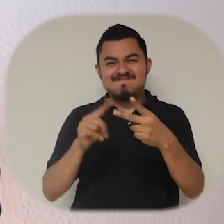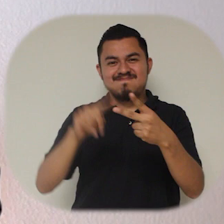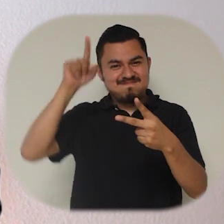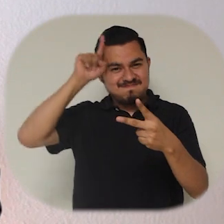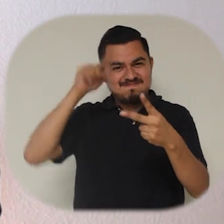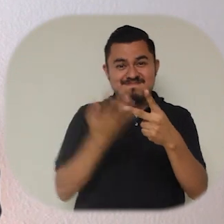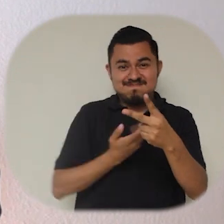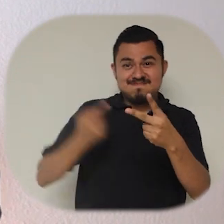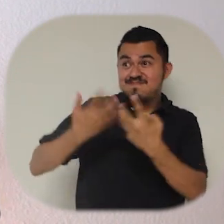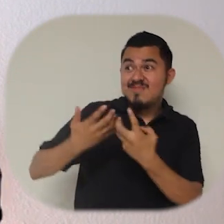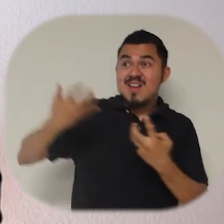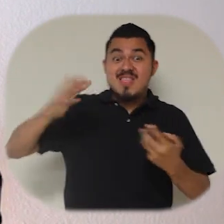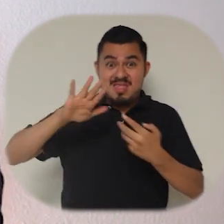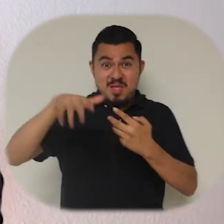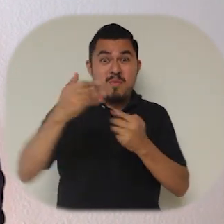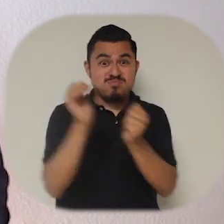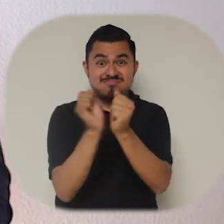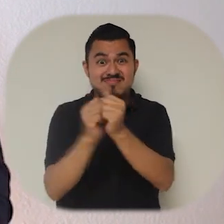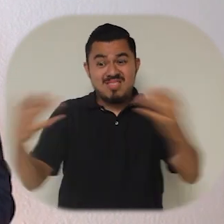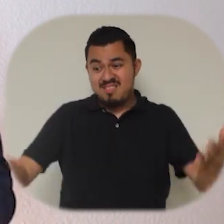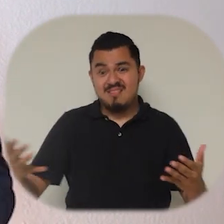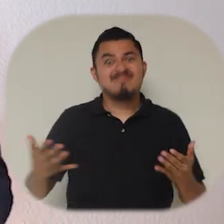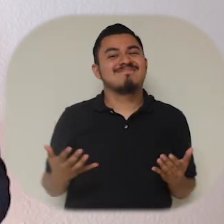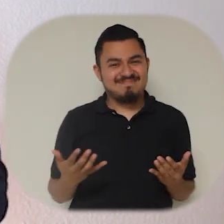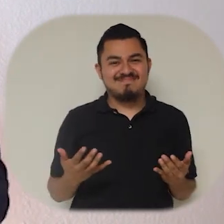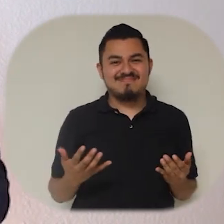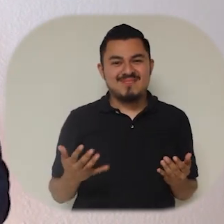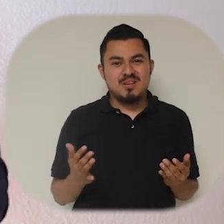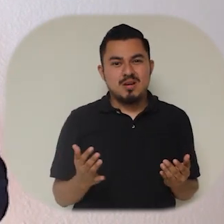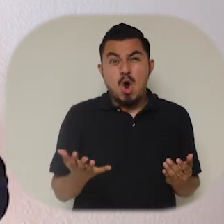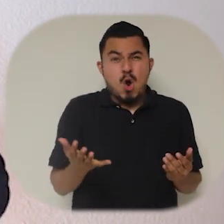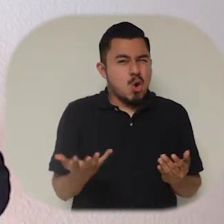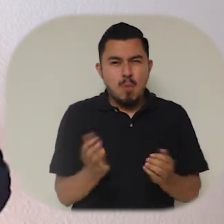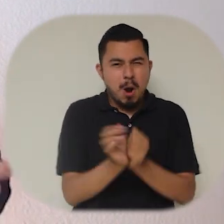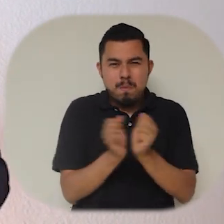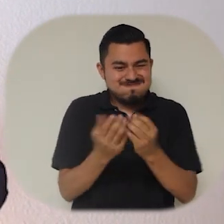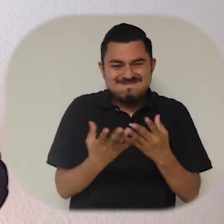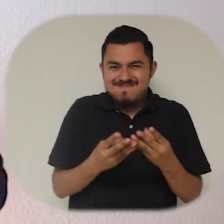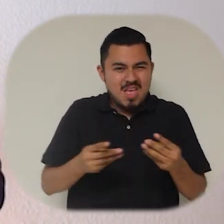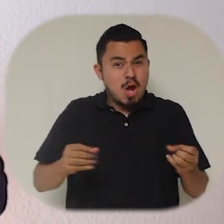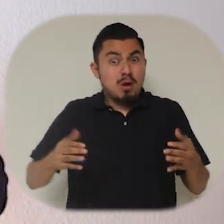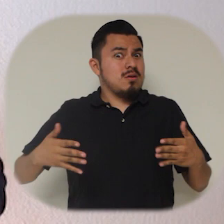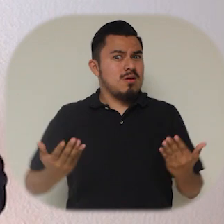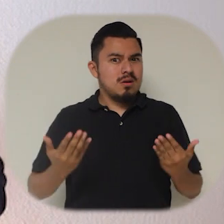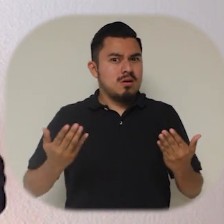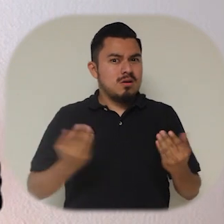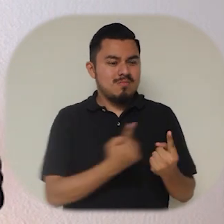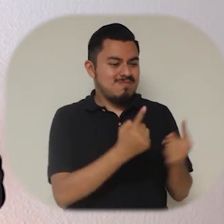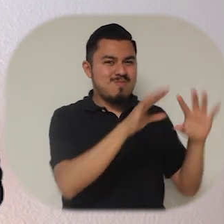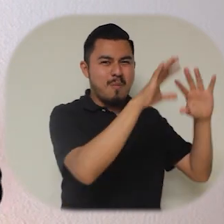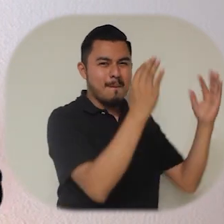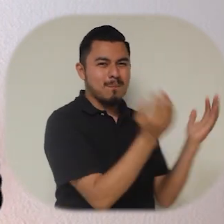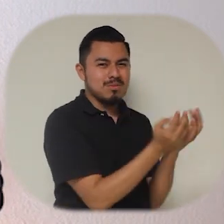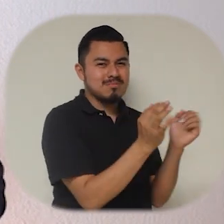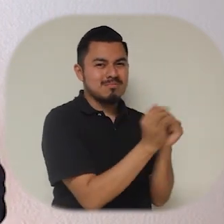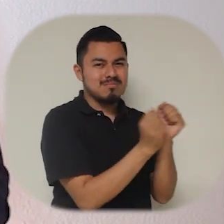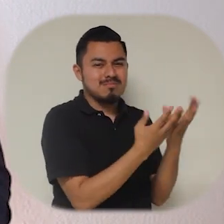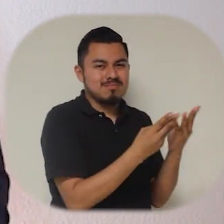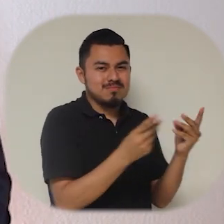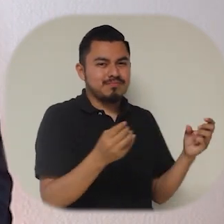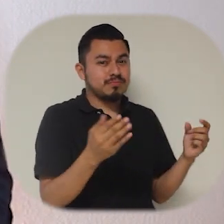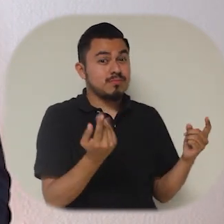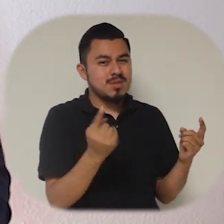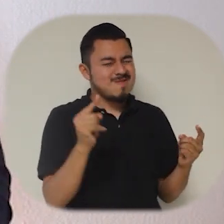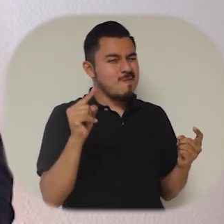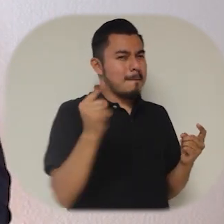de Dios y vienen todos los problemas. Así que para que se resuelva el problema del ser humano, debe de resolverse el